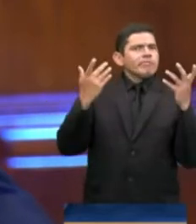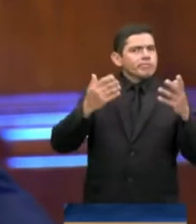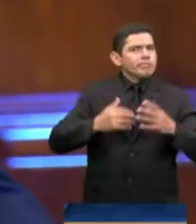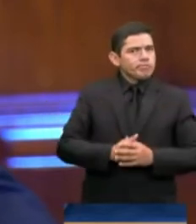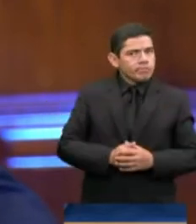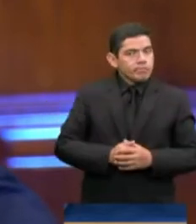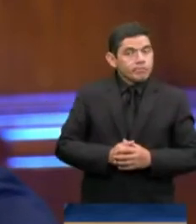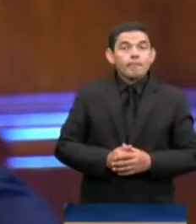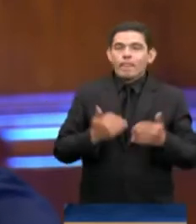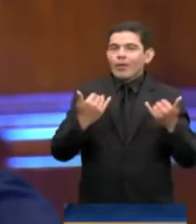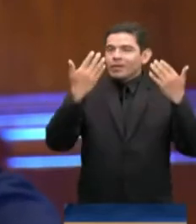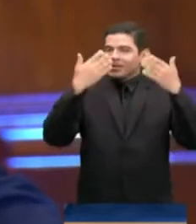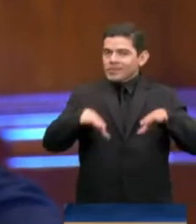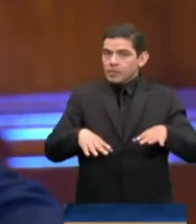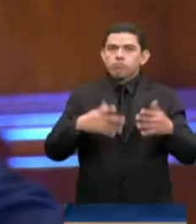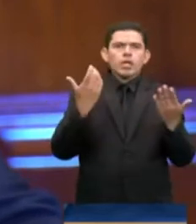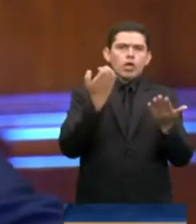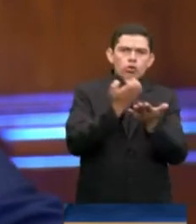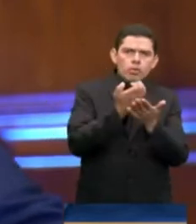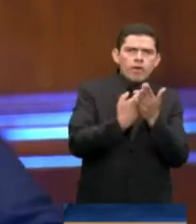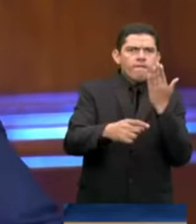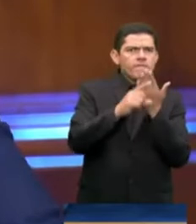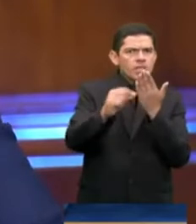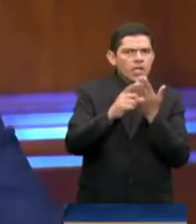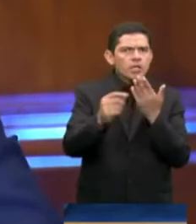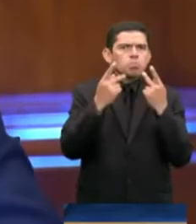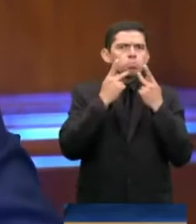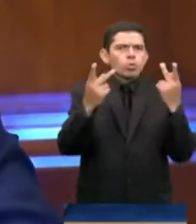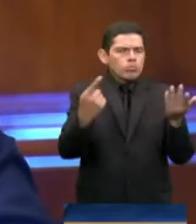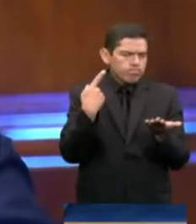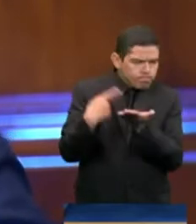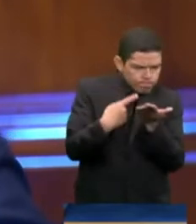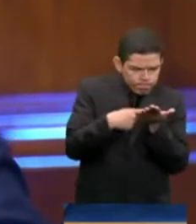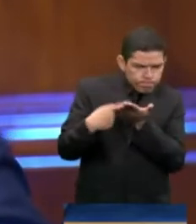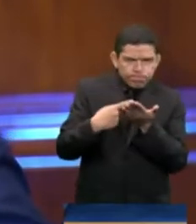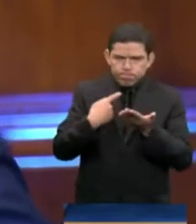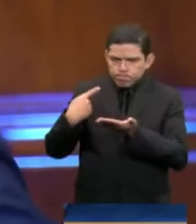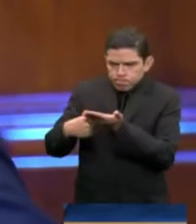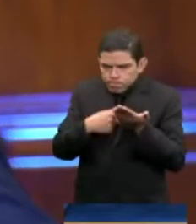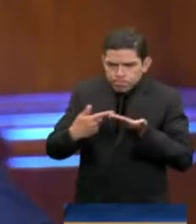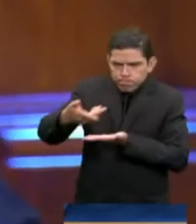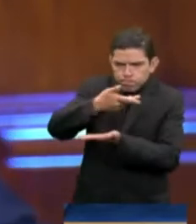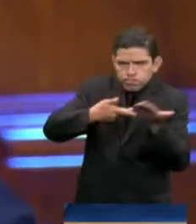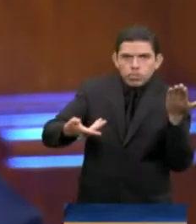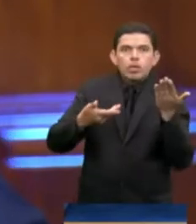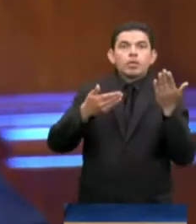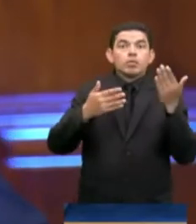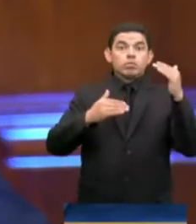Y en cuanto a nuestras finanzas públicas, nuestra decisiva gestión está